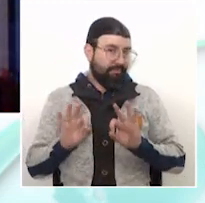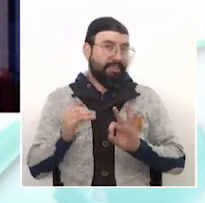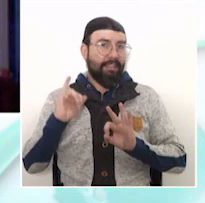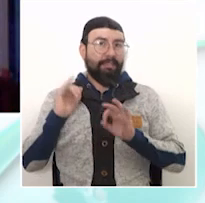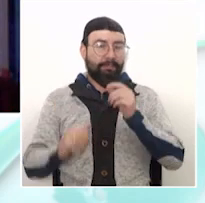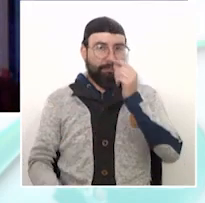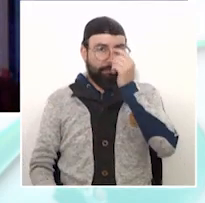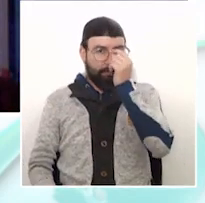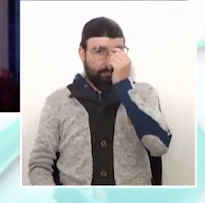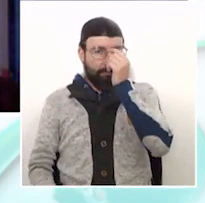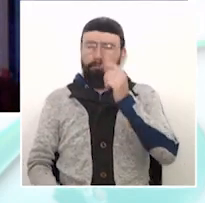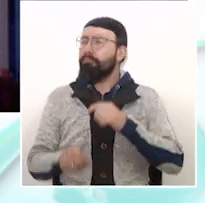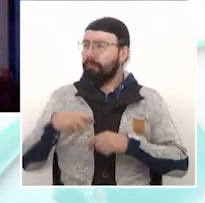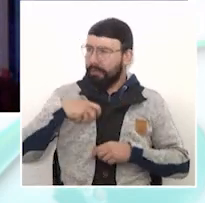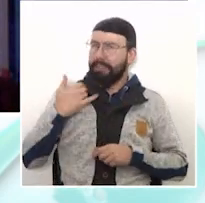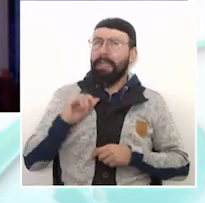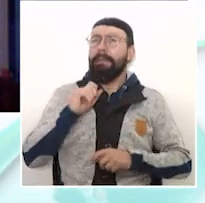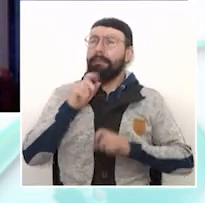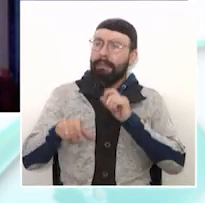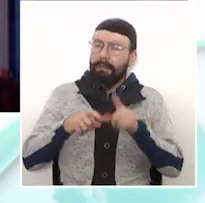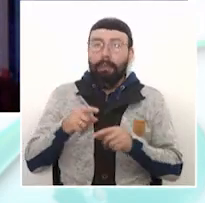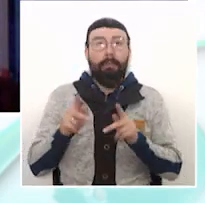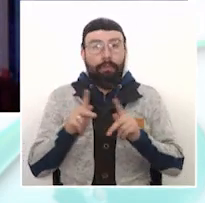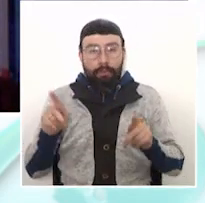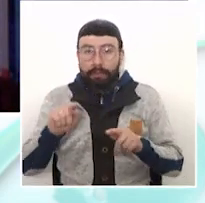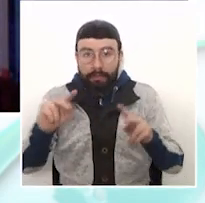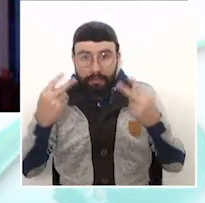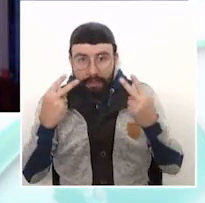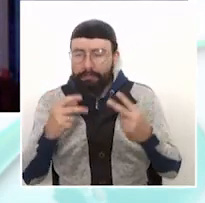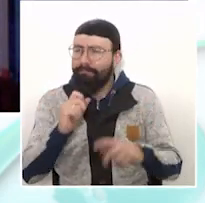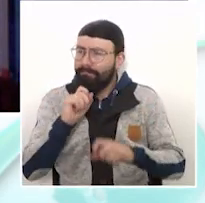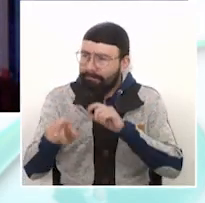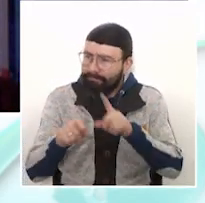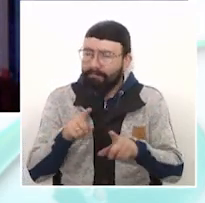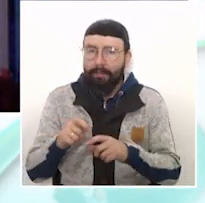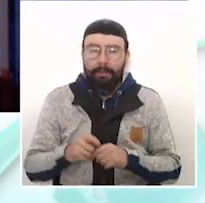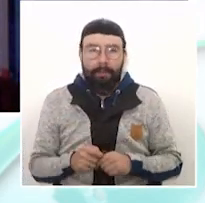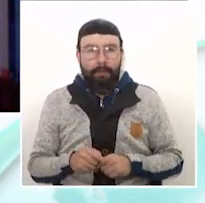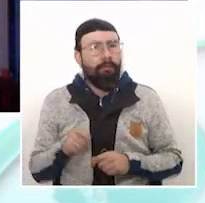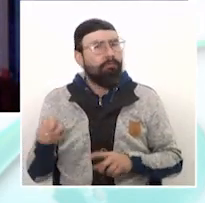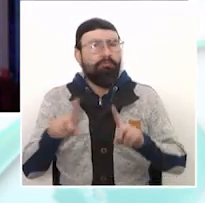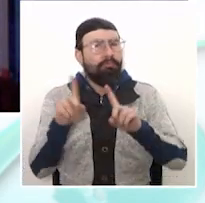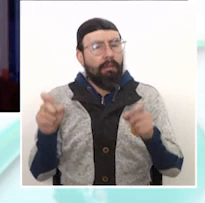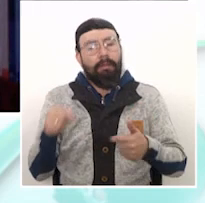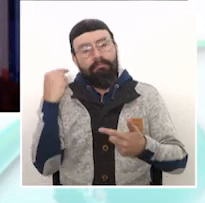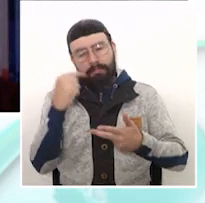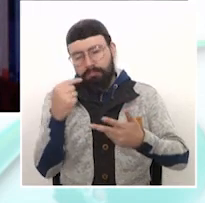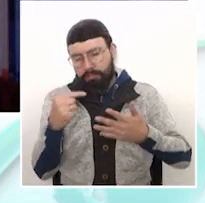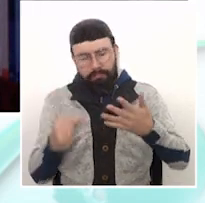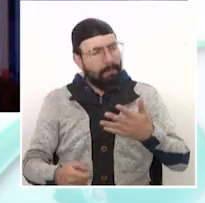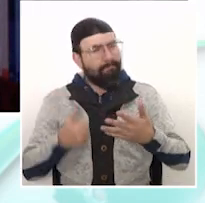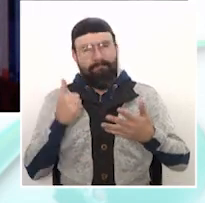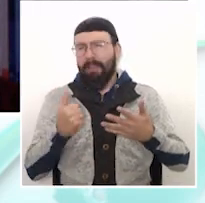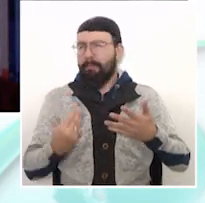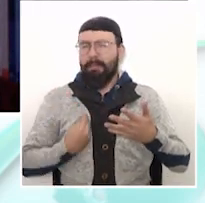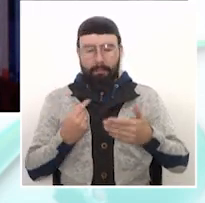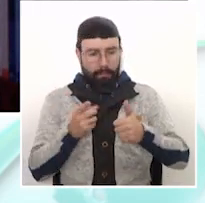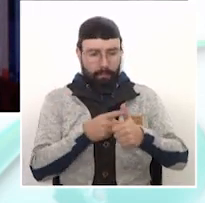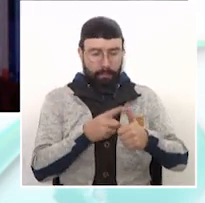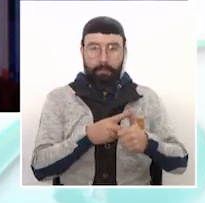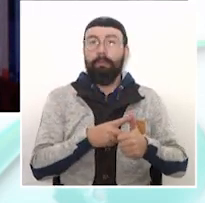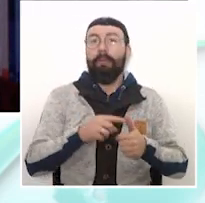tenemos preguntas de muchas personas que nos están viendo en este momento. Entonces estamos hablando de esos cinco pilares del buen vivir, hemos hablado del